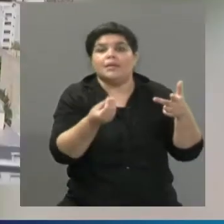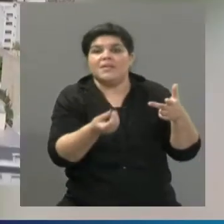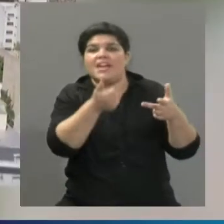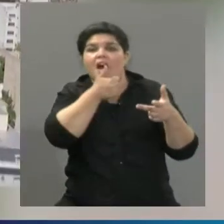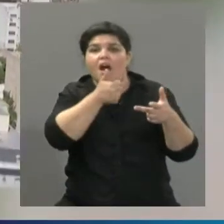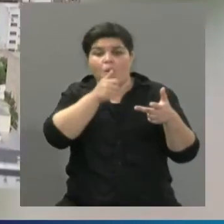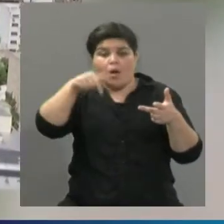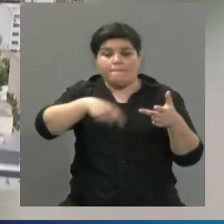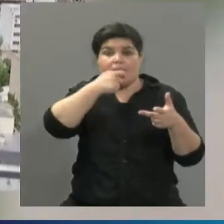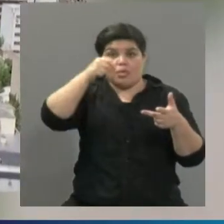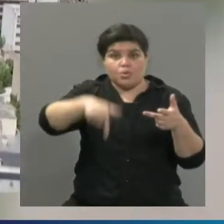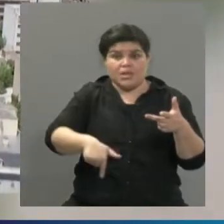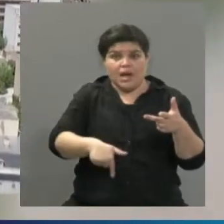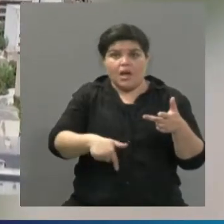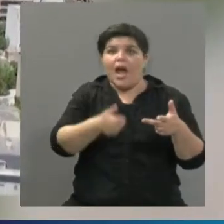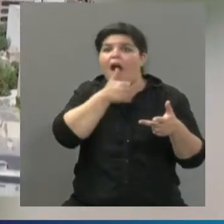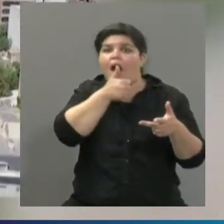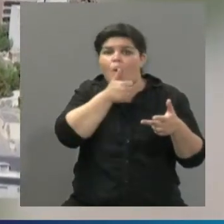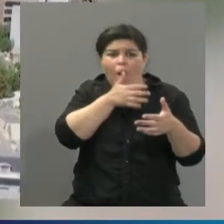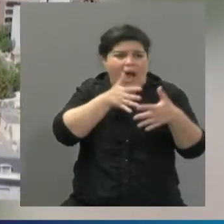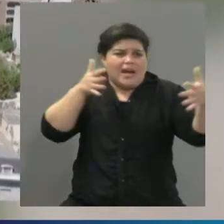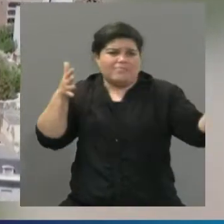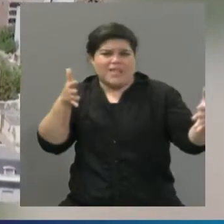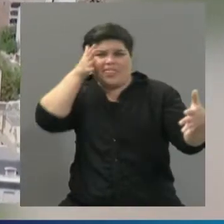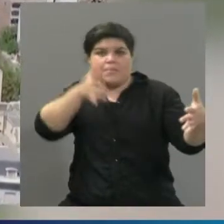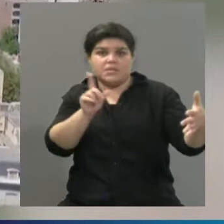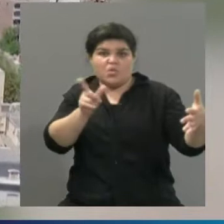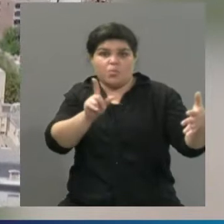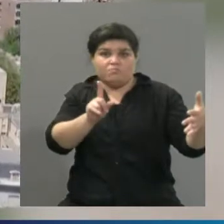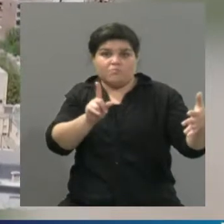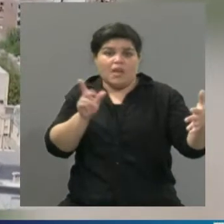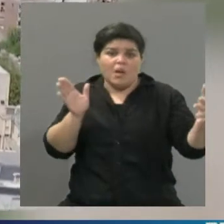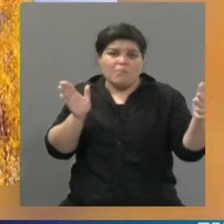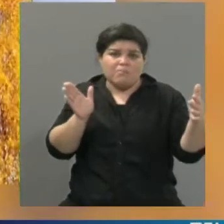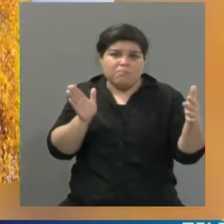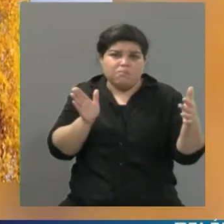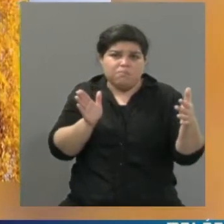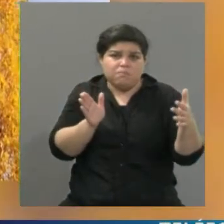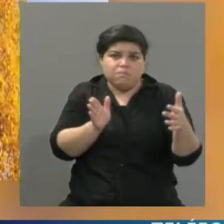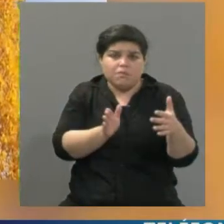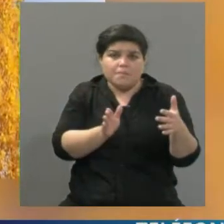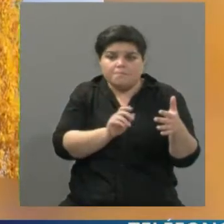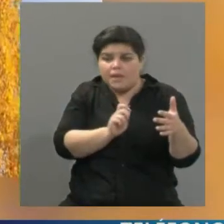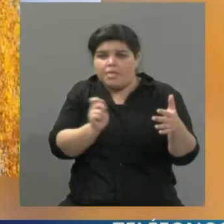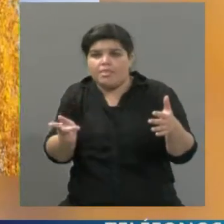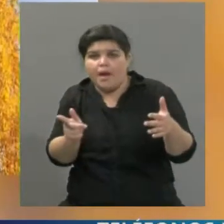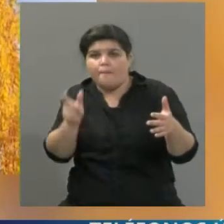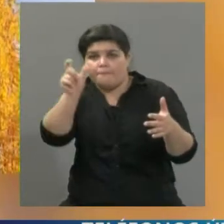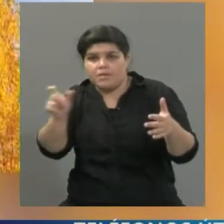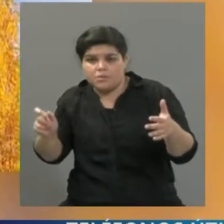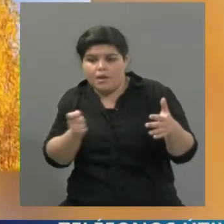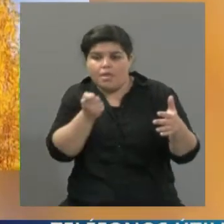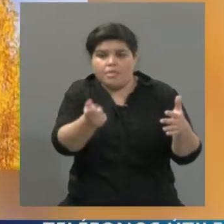hídrica, forzosa, no es que tenga alguien la culpa, es el clima. Claro, no es prioridad. No es una prioridad el arbolado,